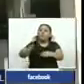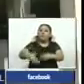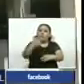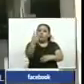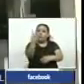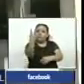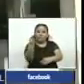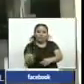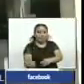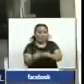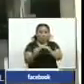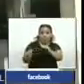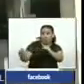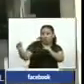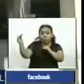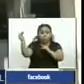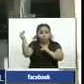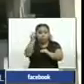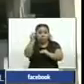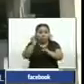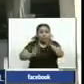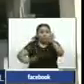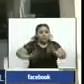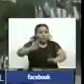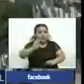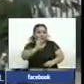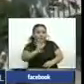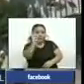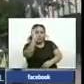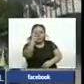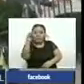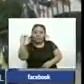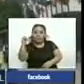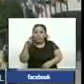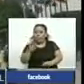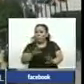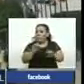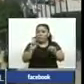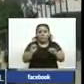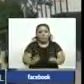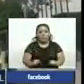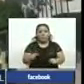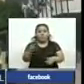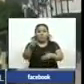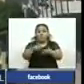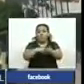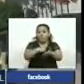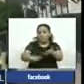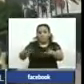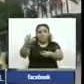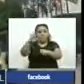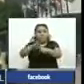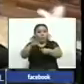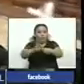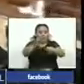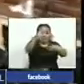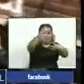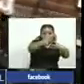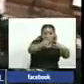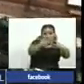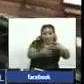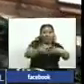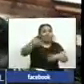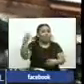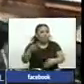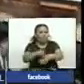la Sala Constitucional del máximo tribunal del país concluyó que tal voto virtual viola normas de la Carta Magna que exigen la